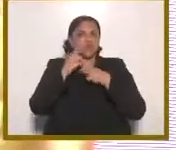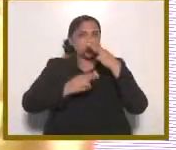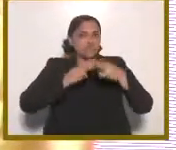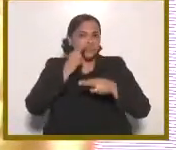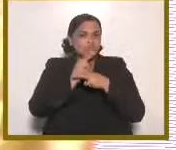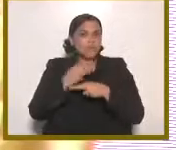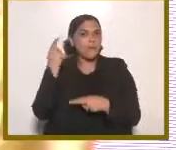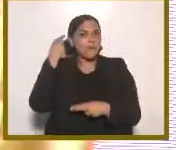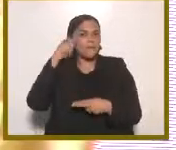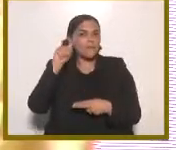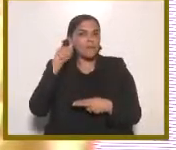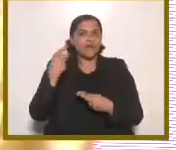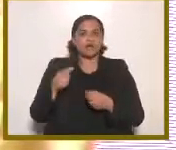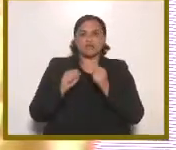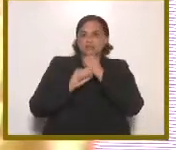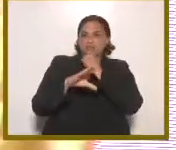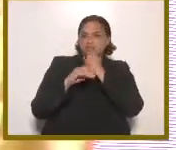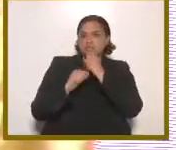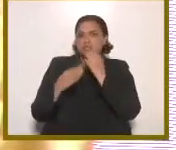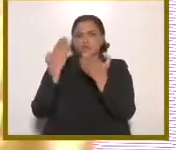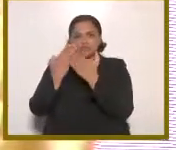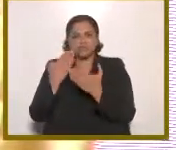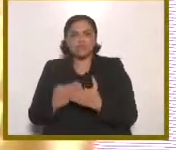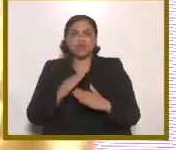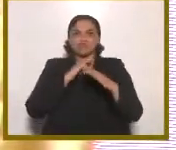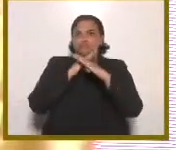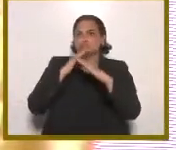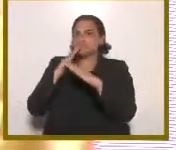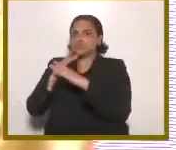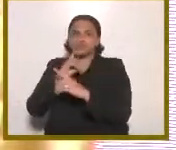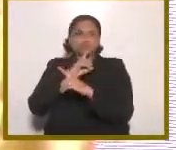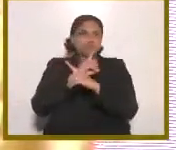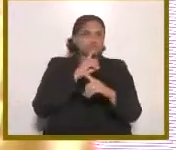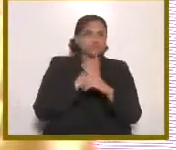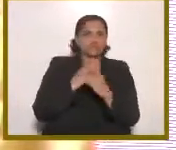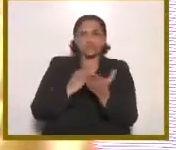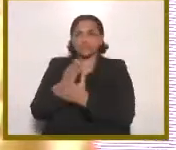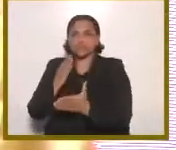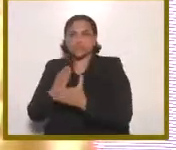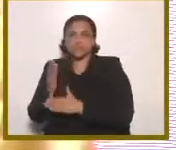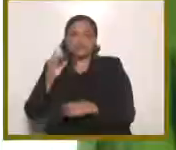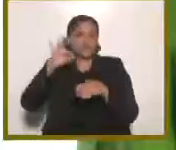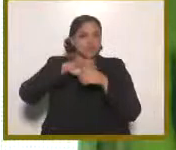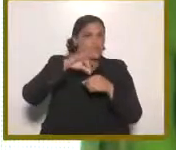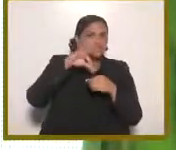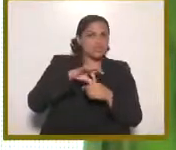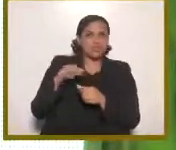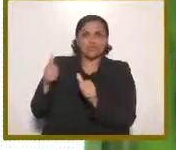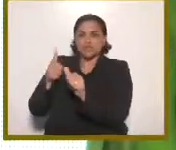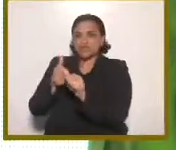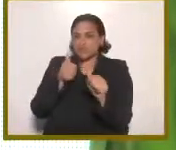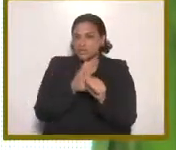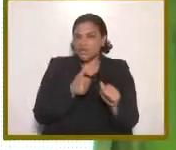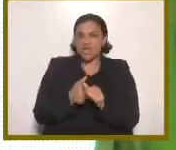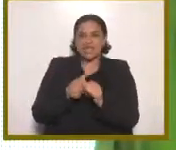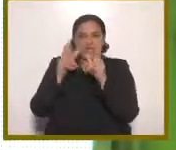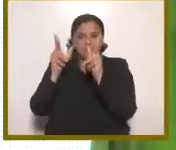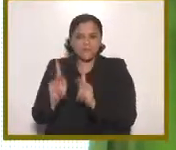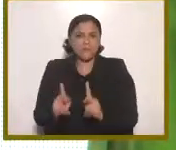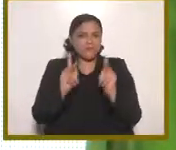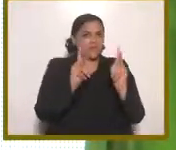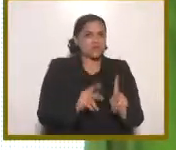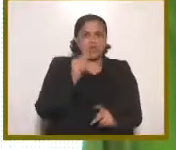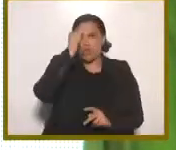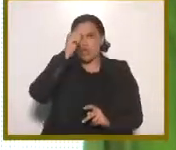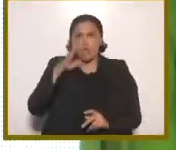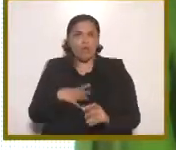ejercicio, promoción, garantía y defensa de los derechos políticos electorales de cada ciudadano y ciudadana